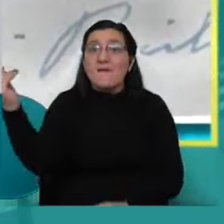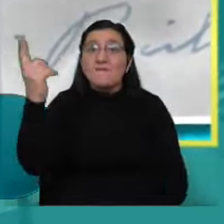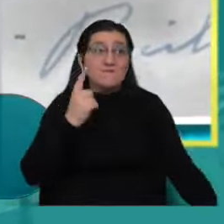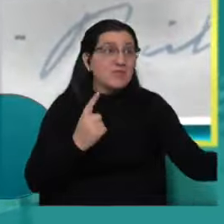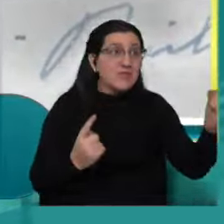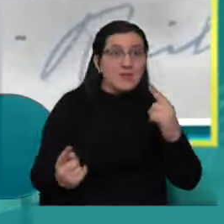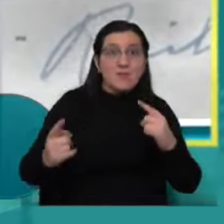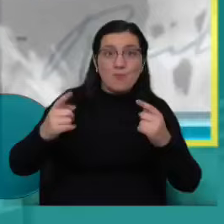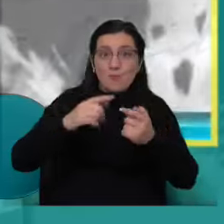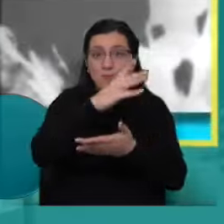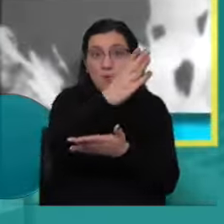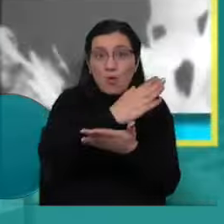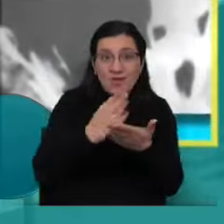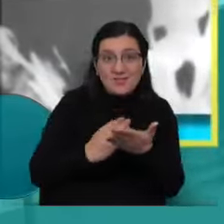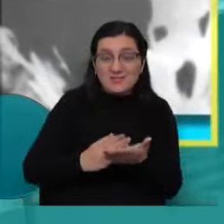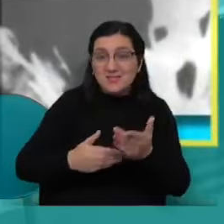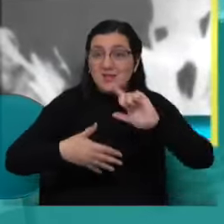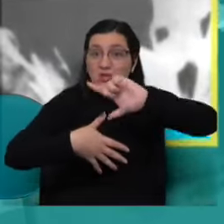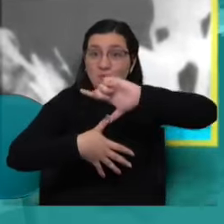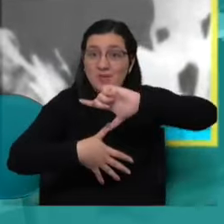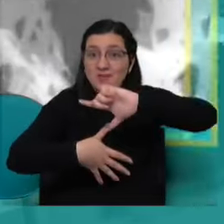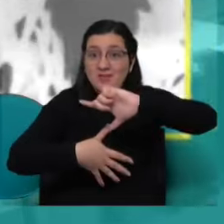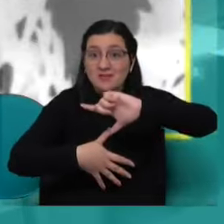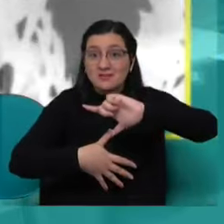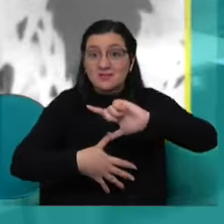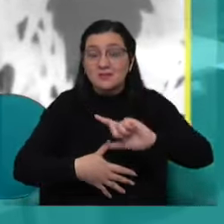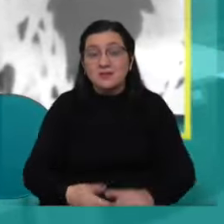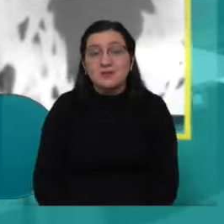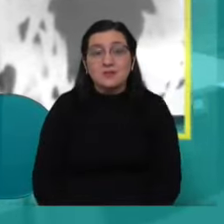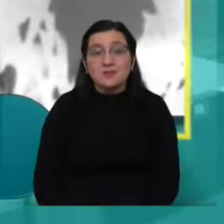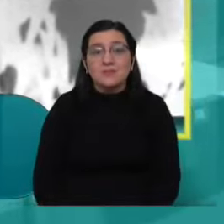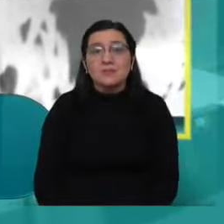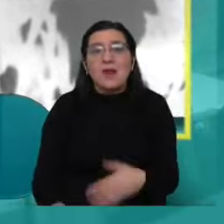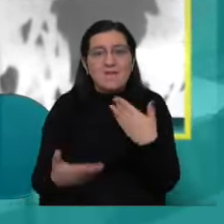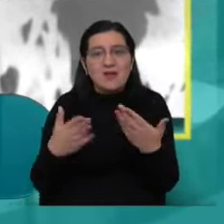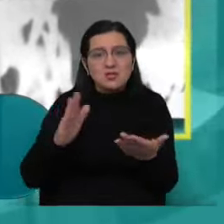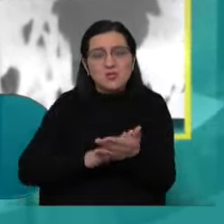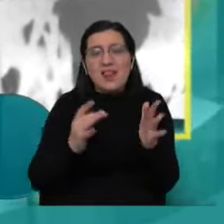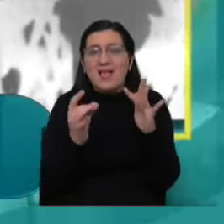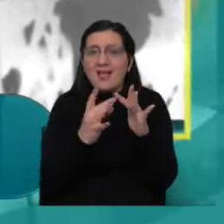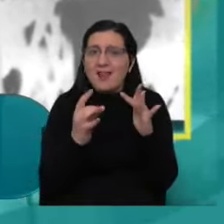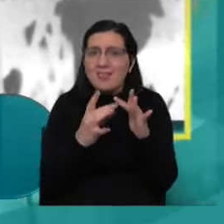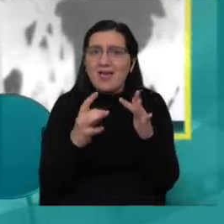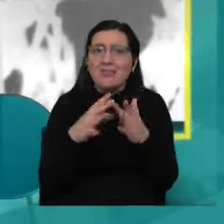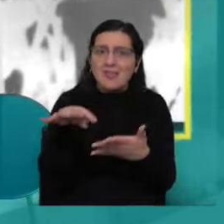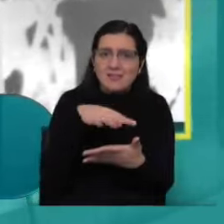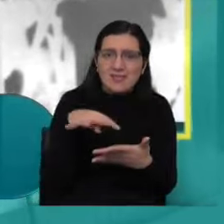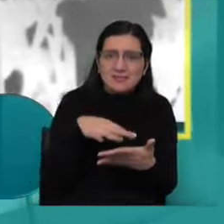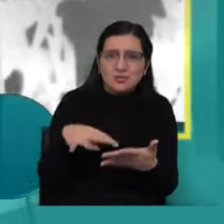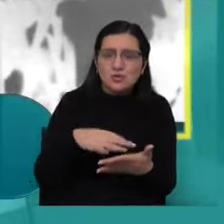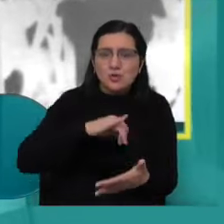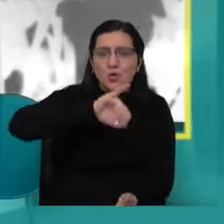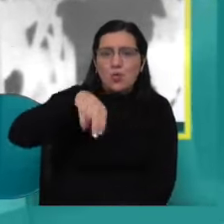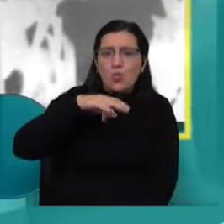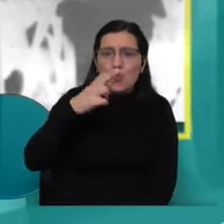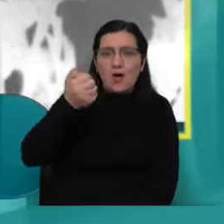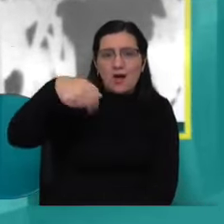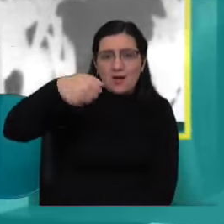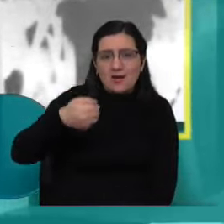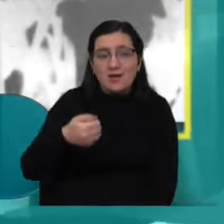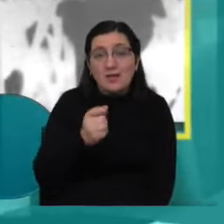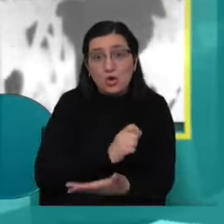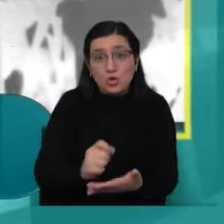latinoamérica críticos de toda latinoamérica y justamente sobre la base de la calidad y la originalidad de sus textos sobre todo escritos de nuevo no por